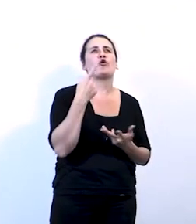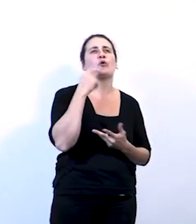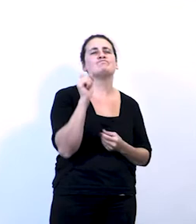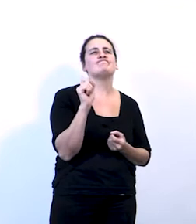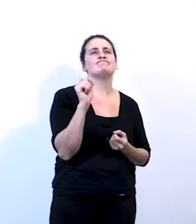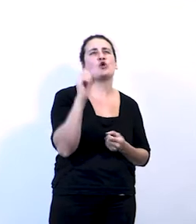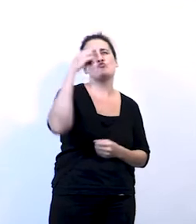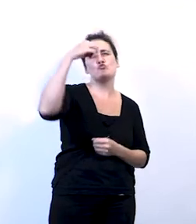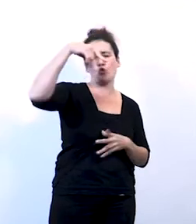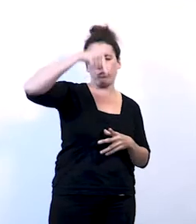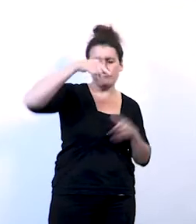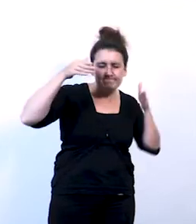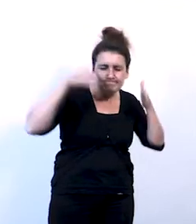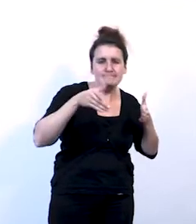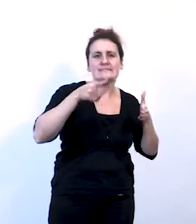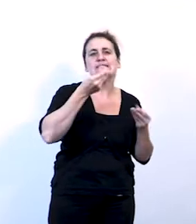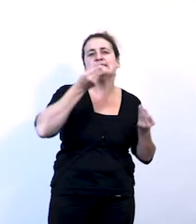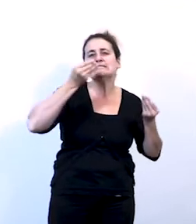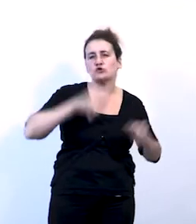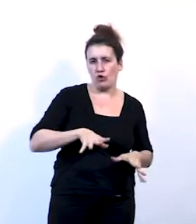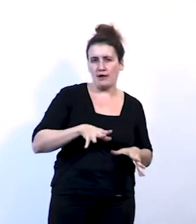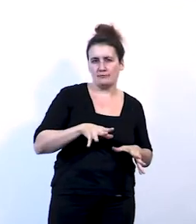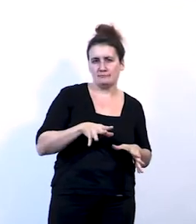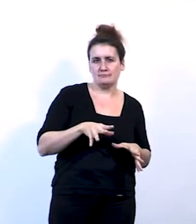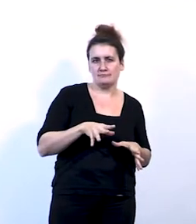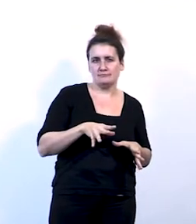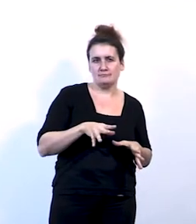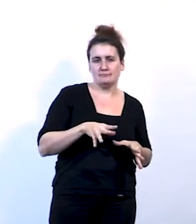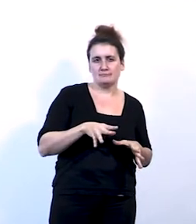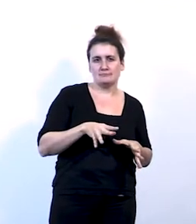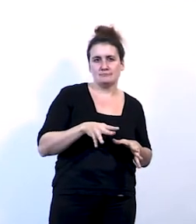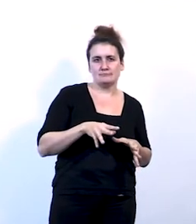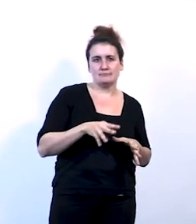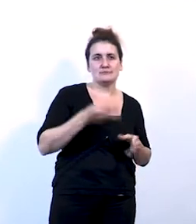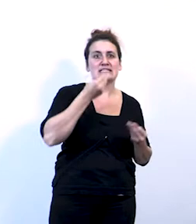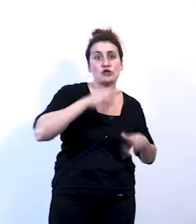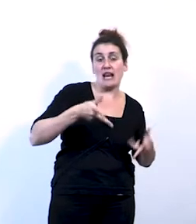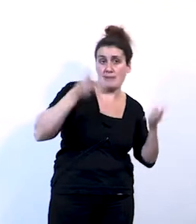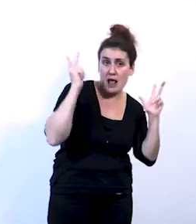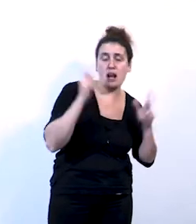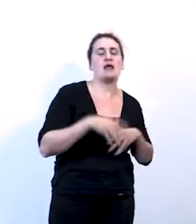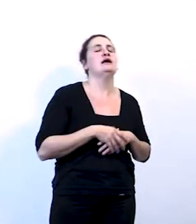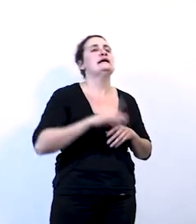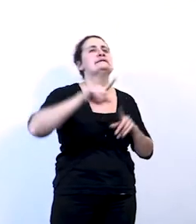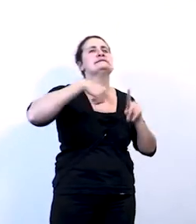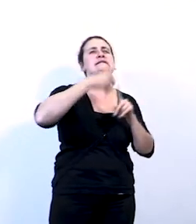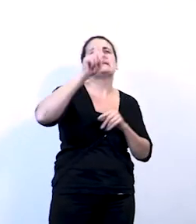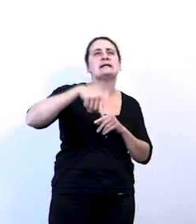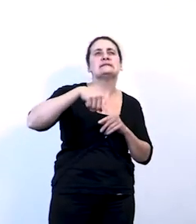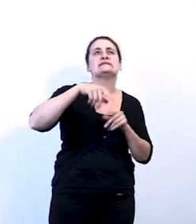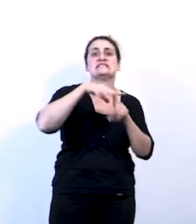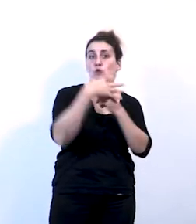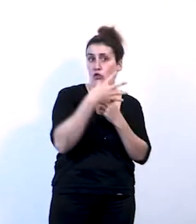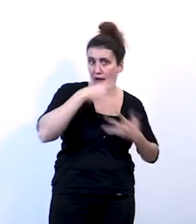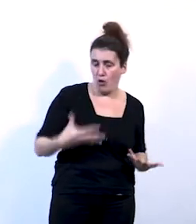la luz en la historia breve y ligera y también de la situación